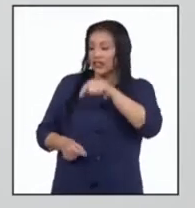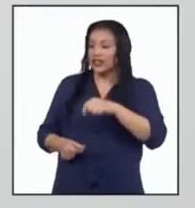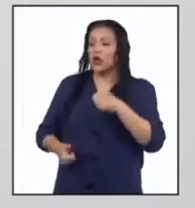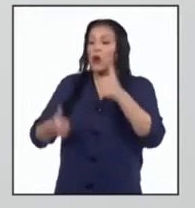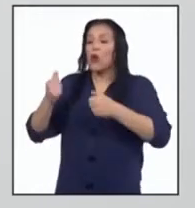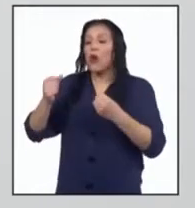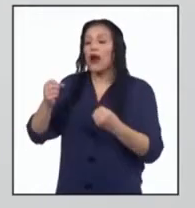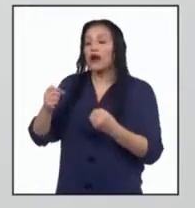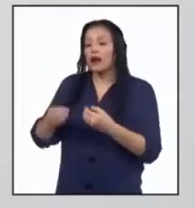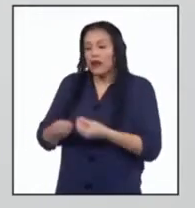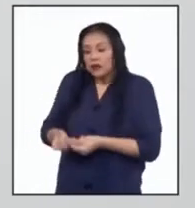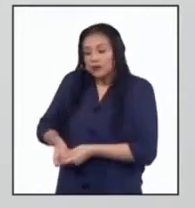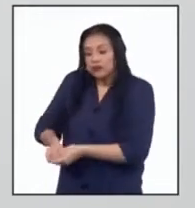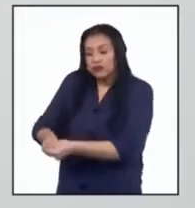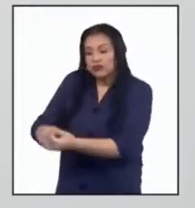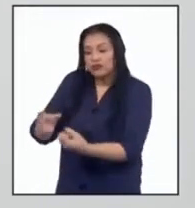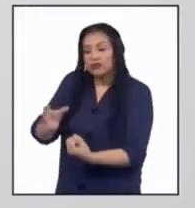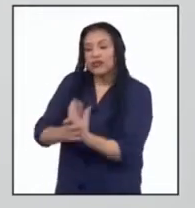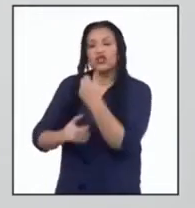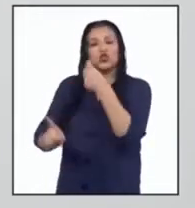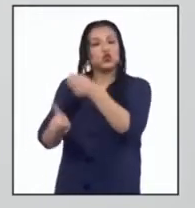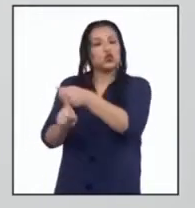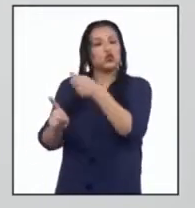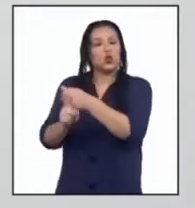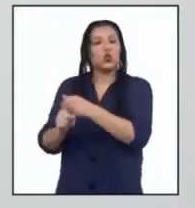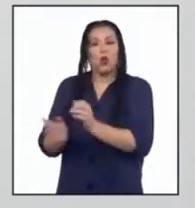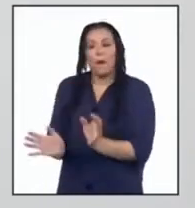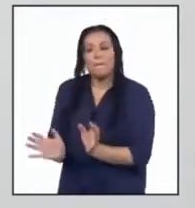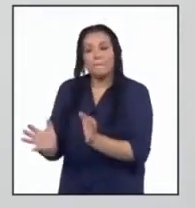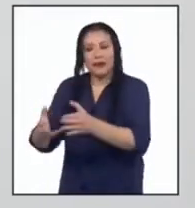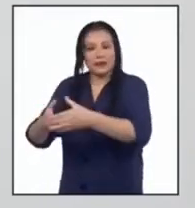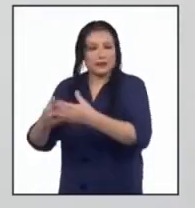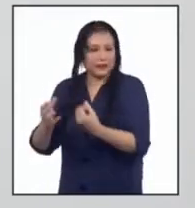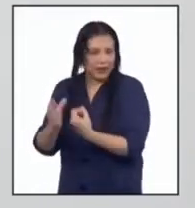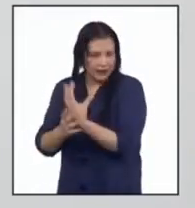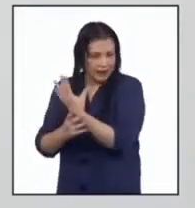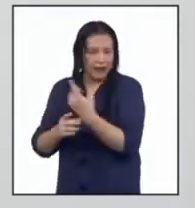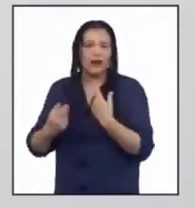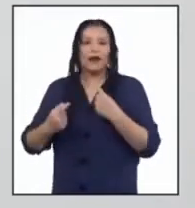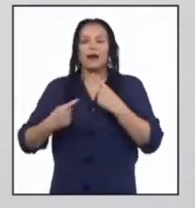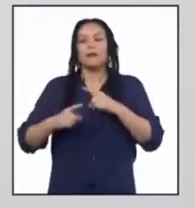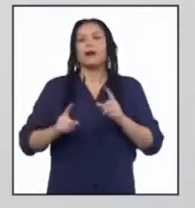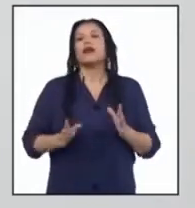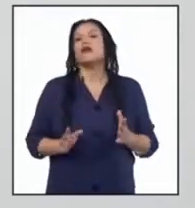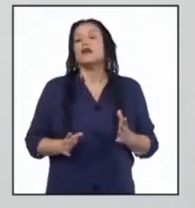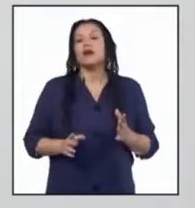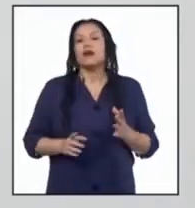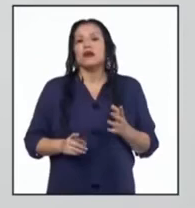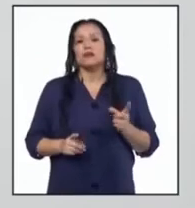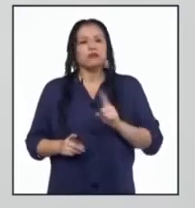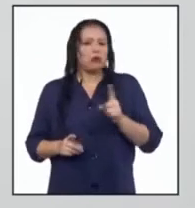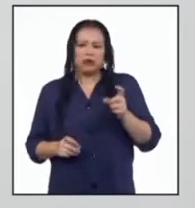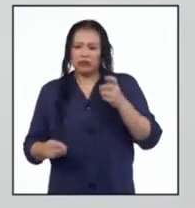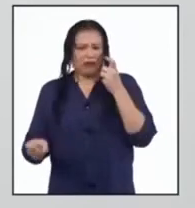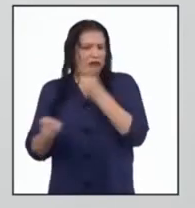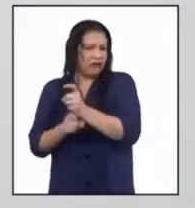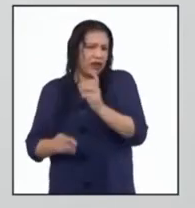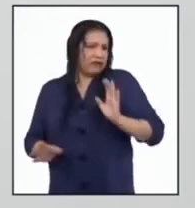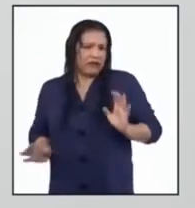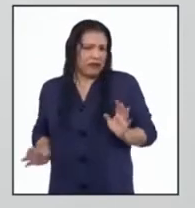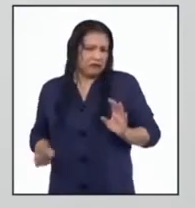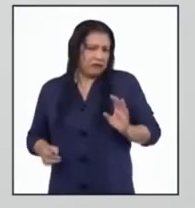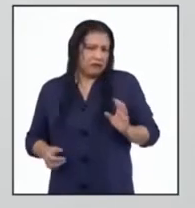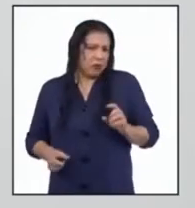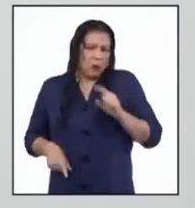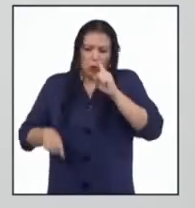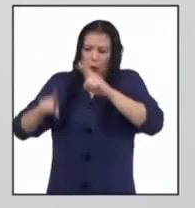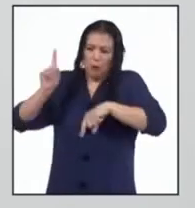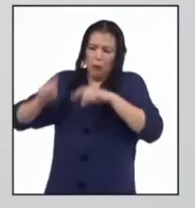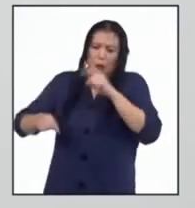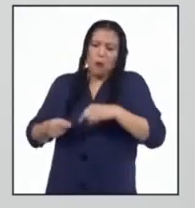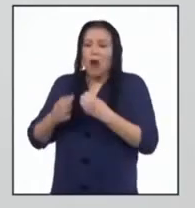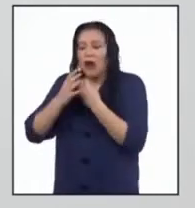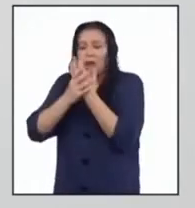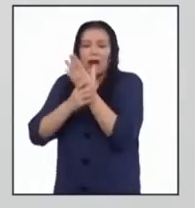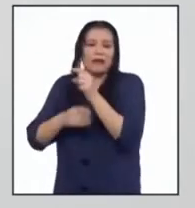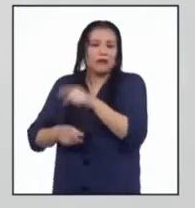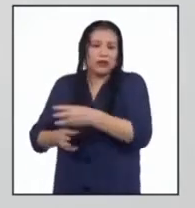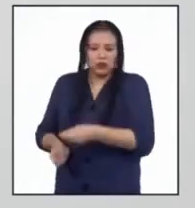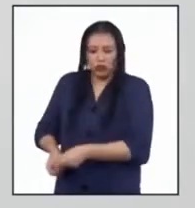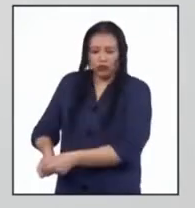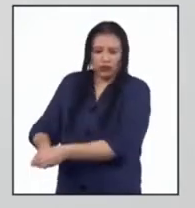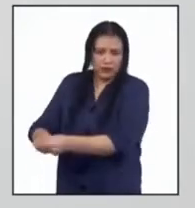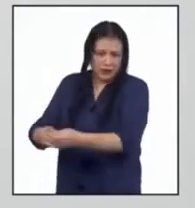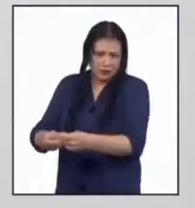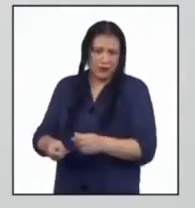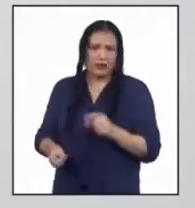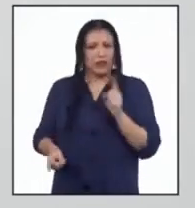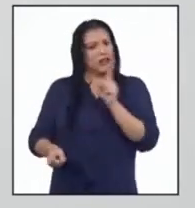qué plantar en tu maceta, principalmente porque no les afecta. Y si no les afecta,